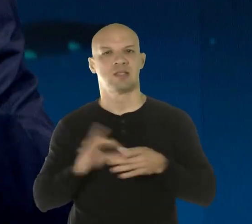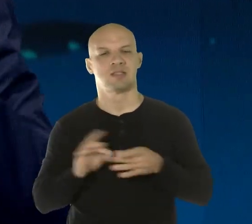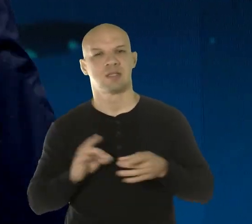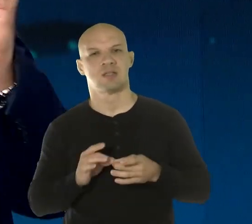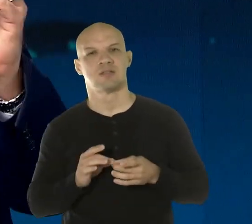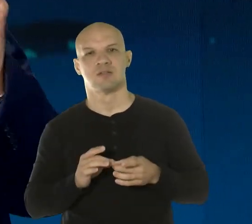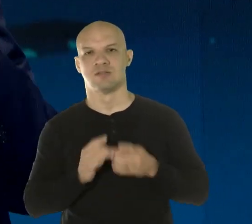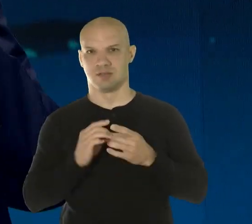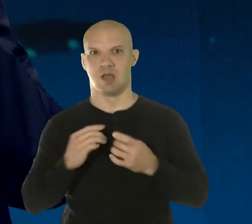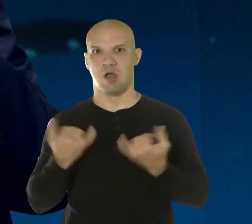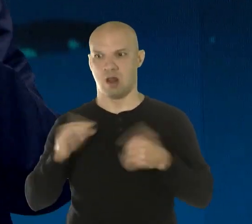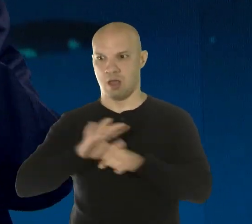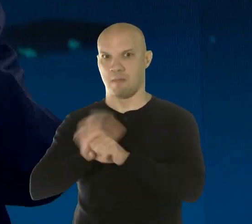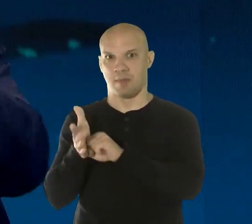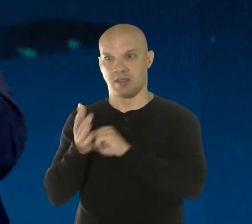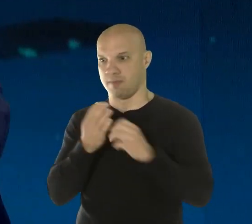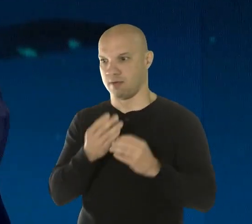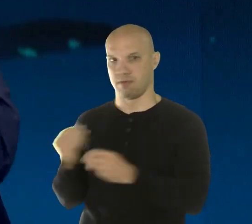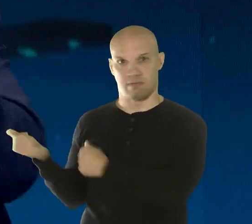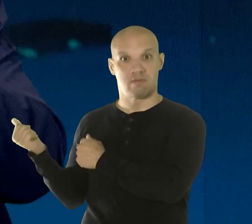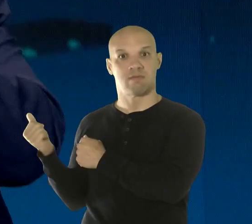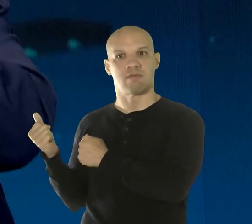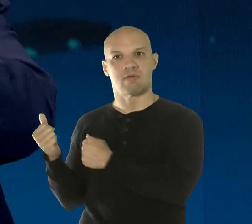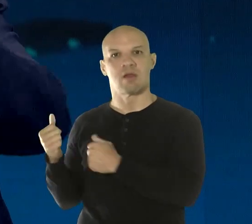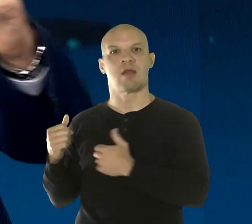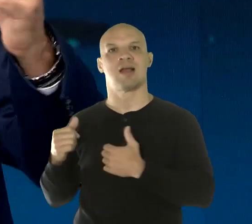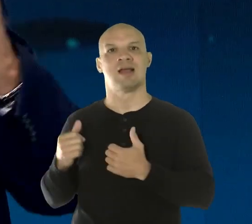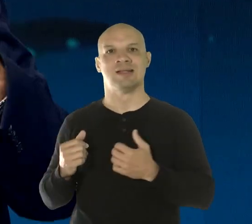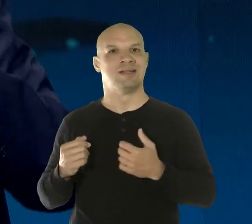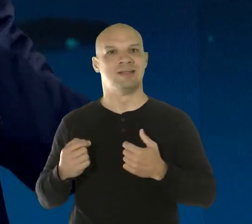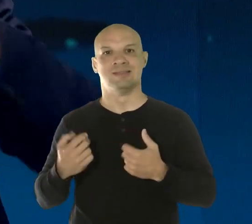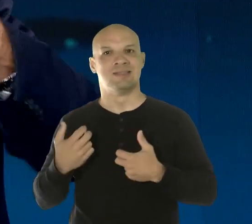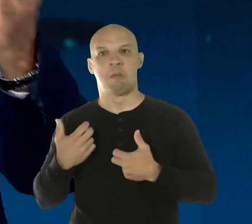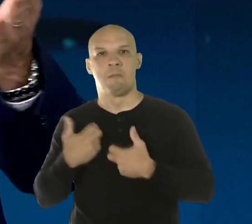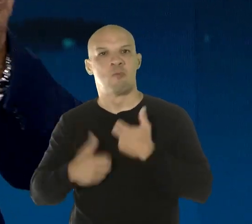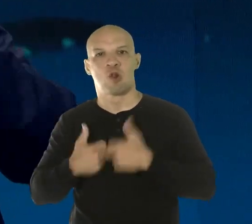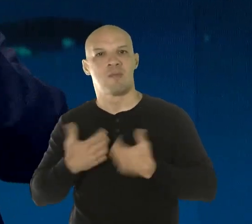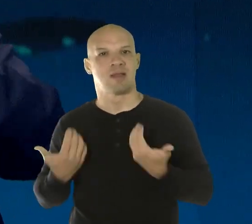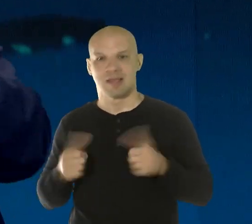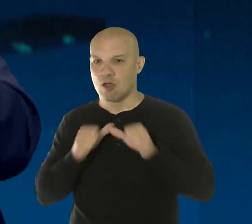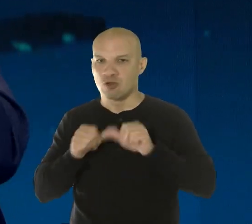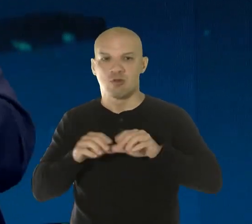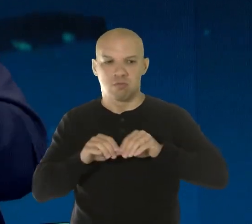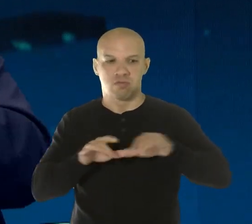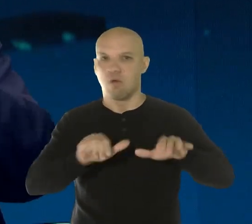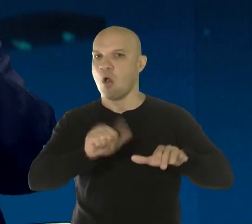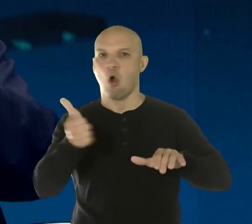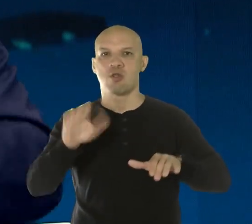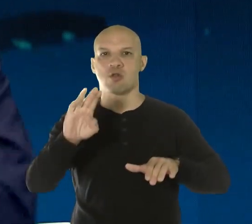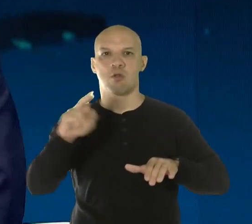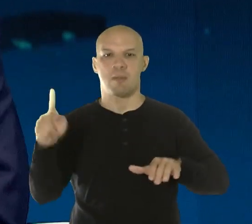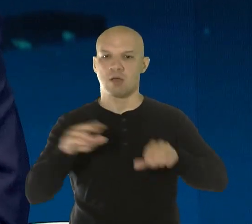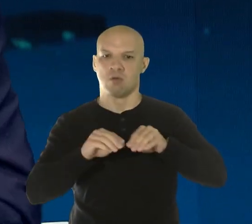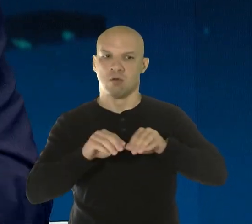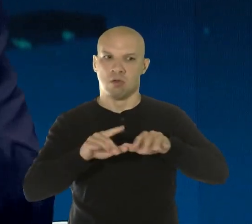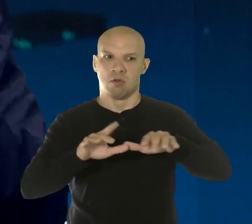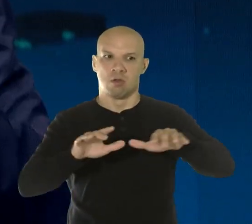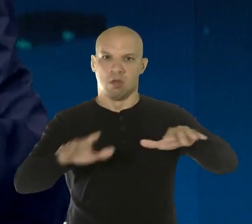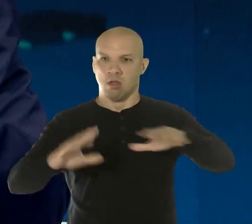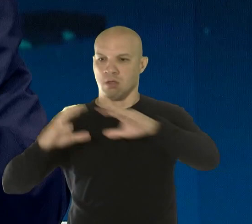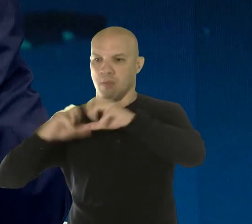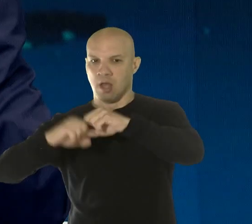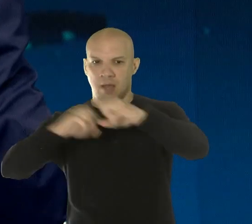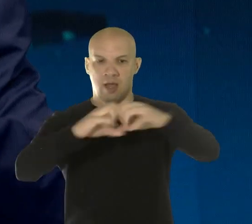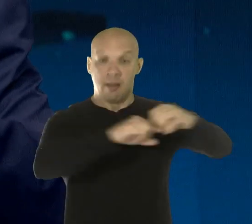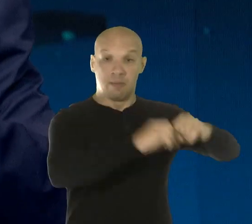la pandemia, el peligro es que se contagie el resto. Y vimos varios bancos más, que imagino que hablaremos de eso,